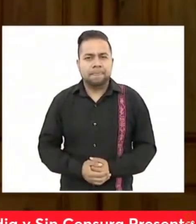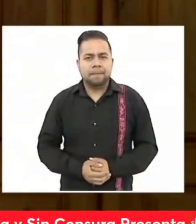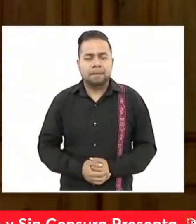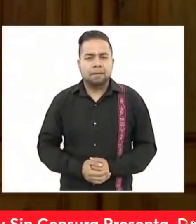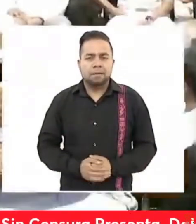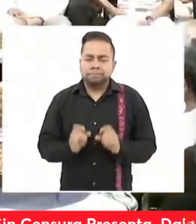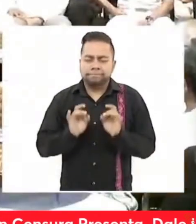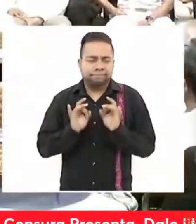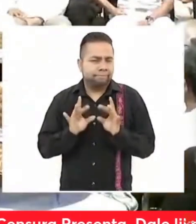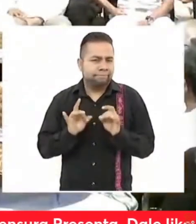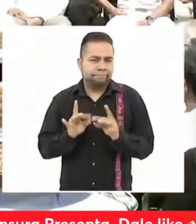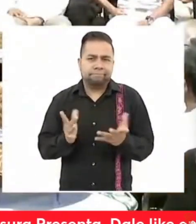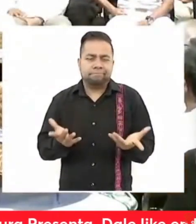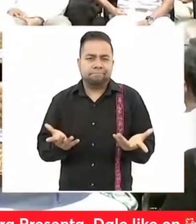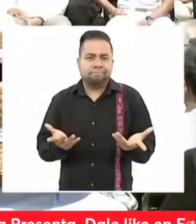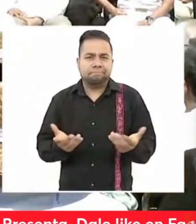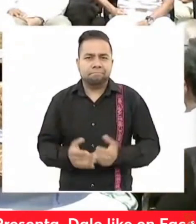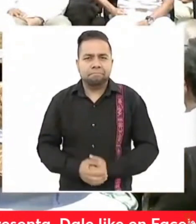especiales